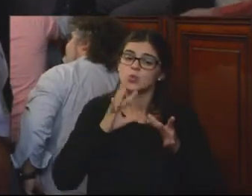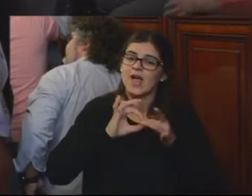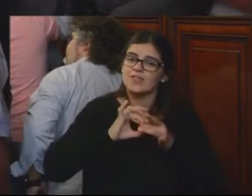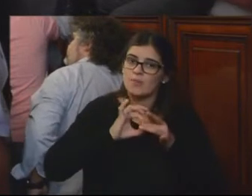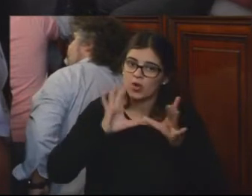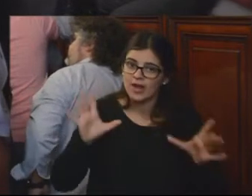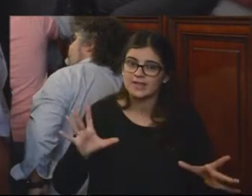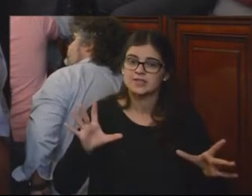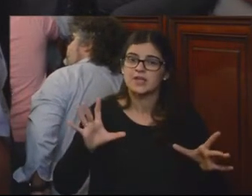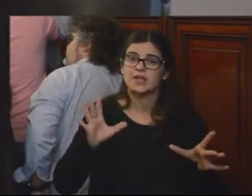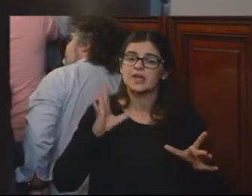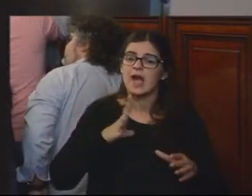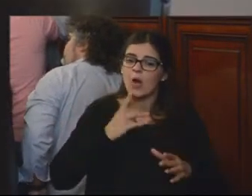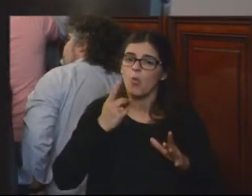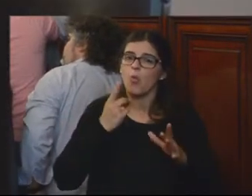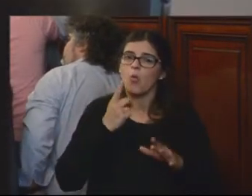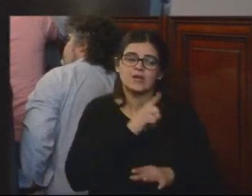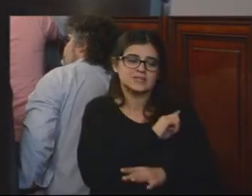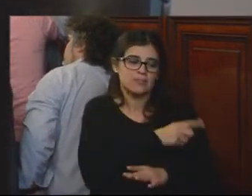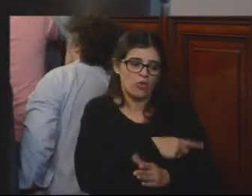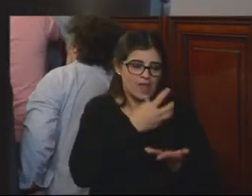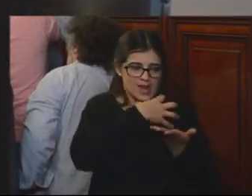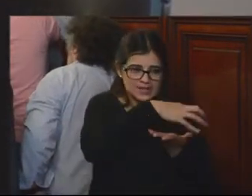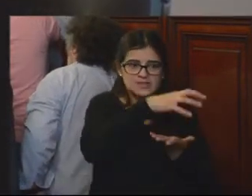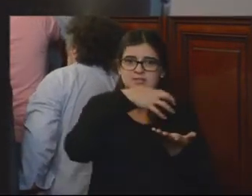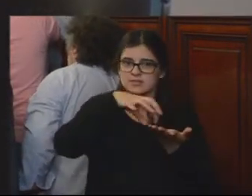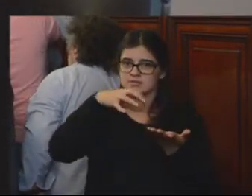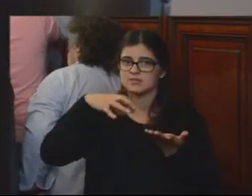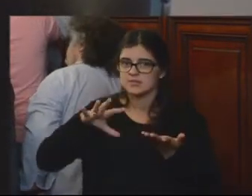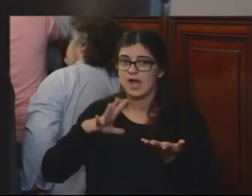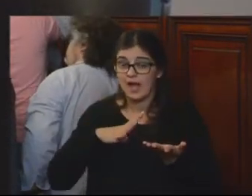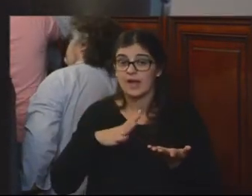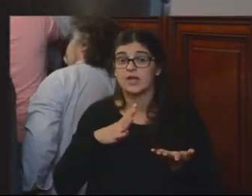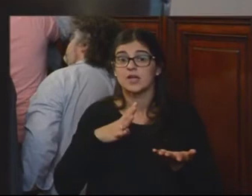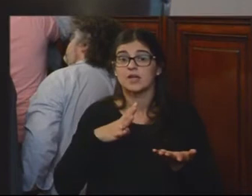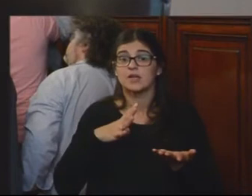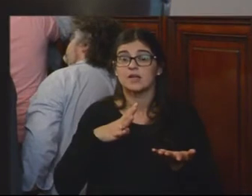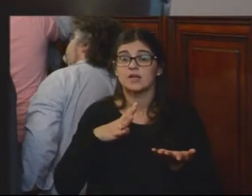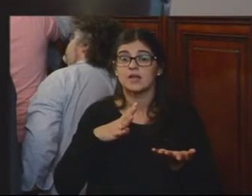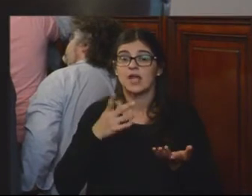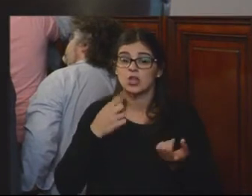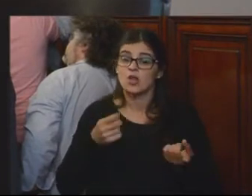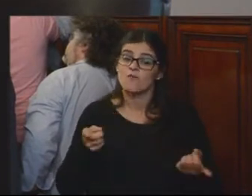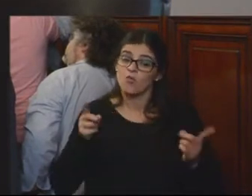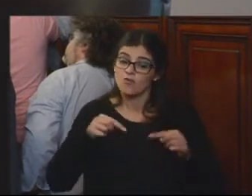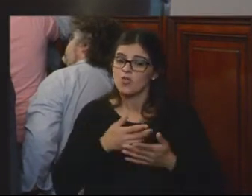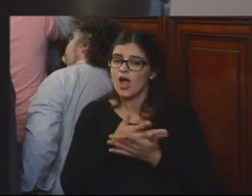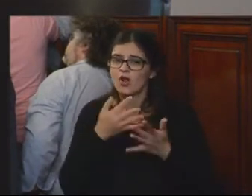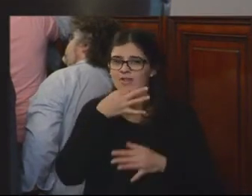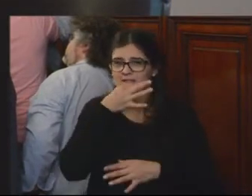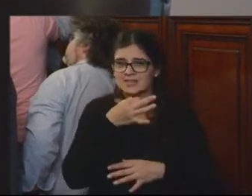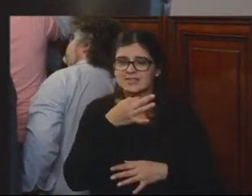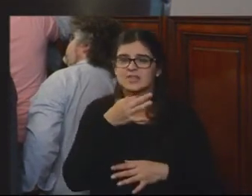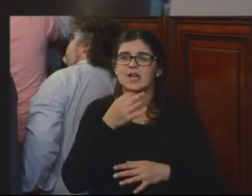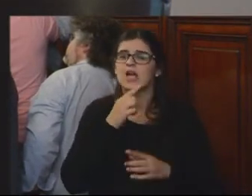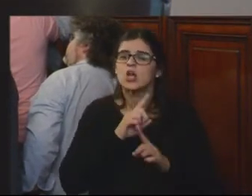que existe una separación de poderes de todos modos retomando algo que decía paulo de la no